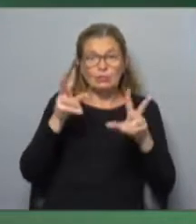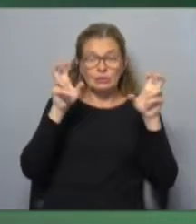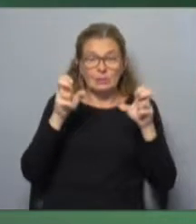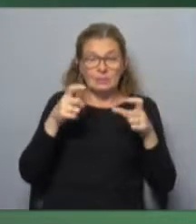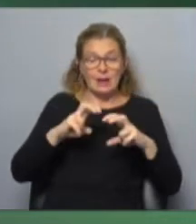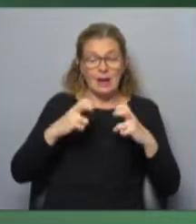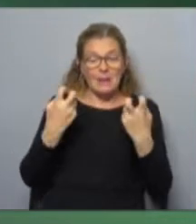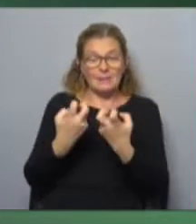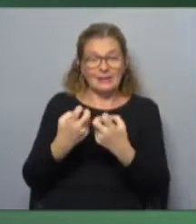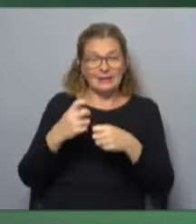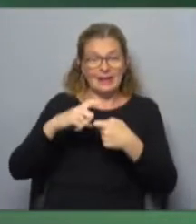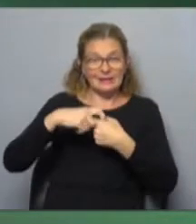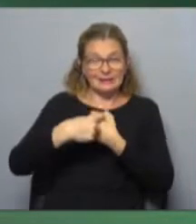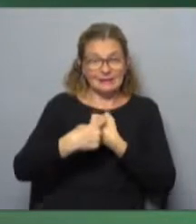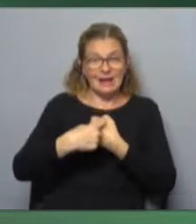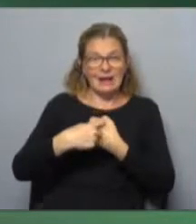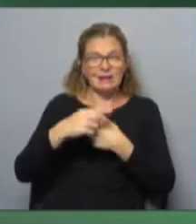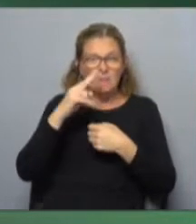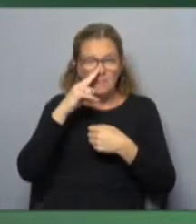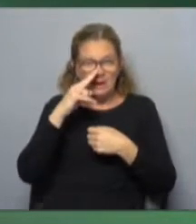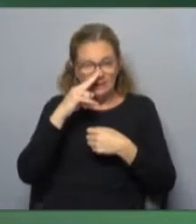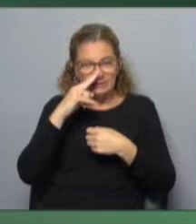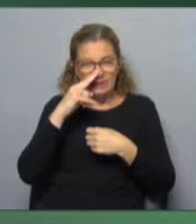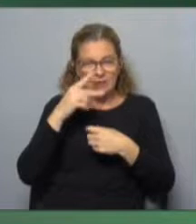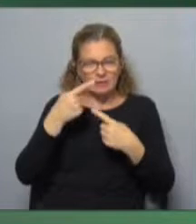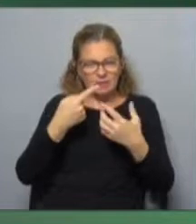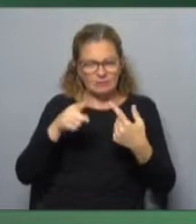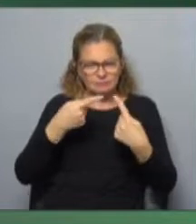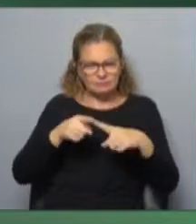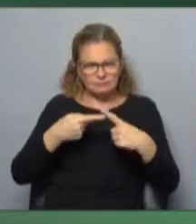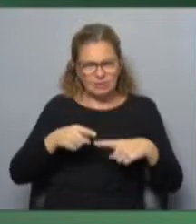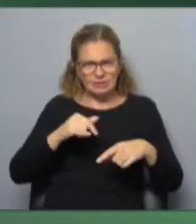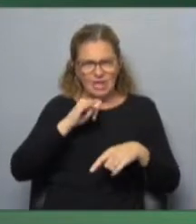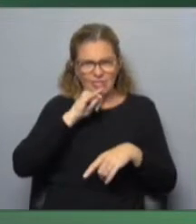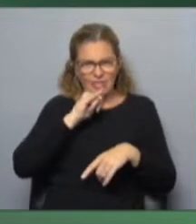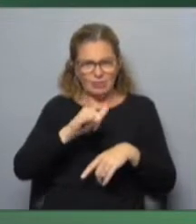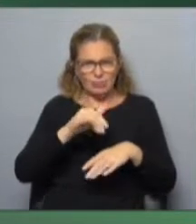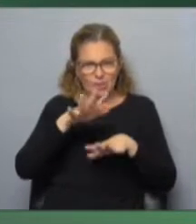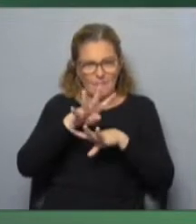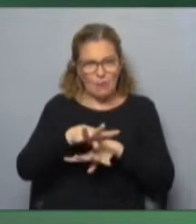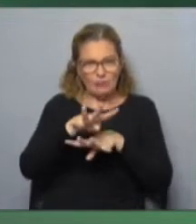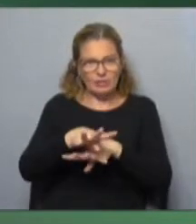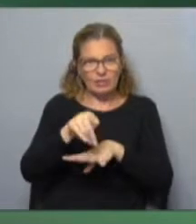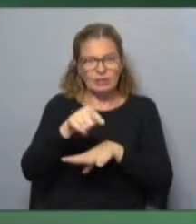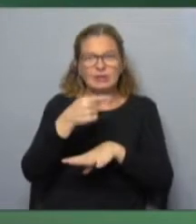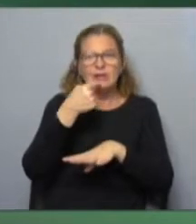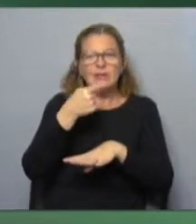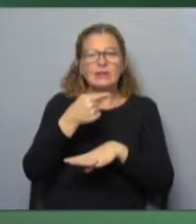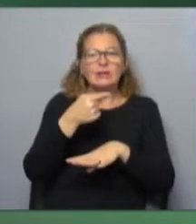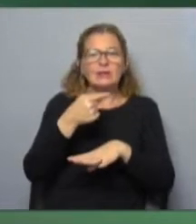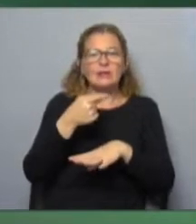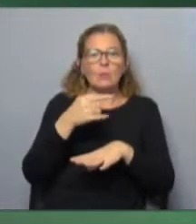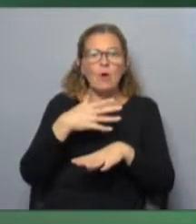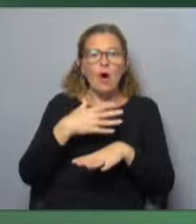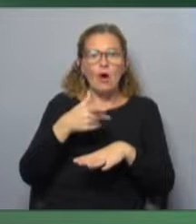sindical del sector panificador industrial ha hecho una serie de denuncias y hace o realiza movilizaciones por lo que se define como